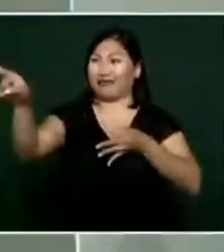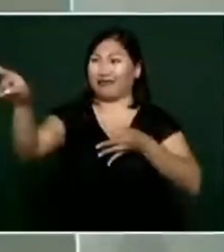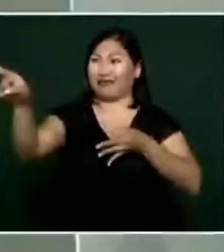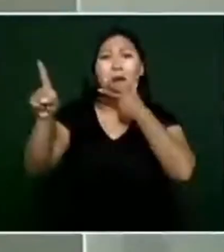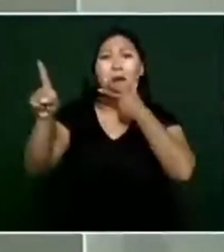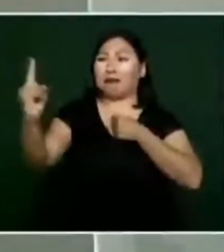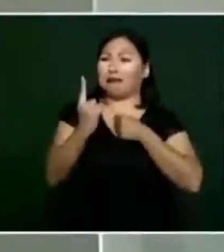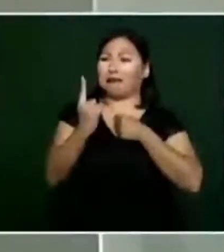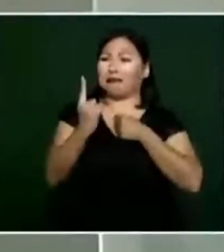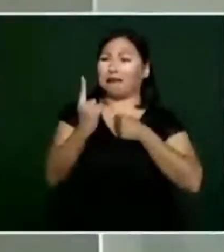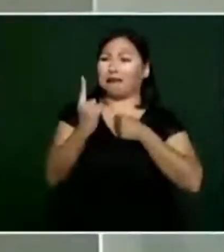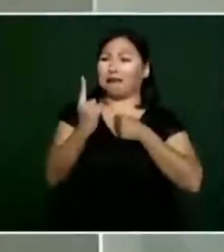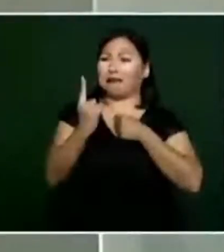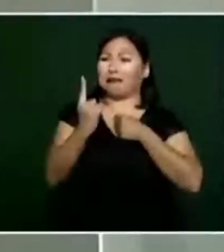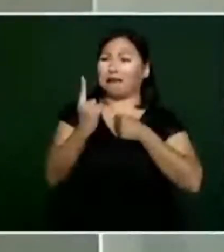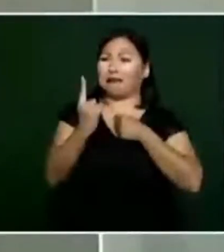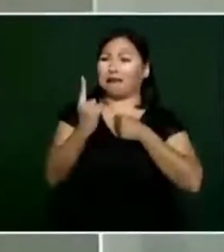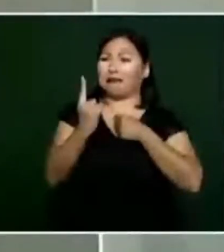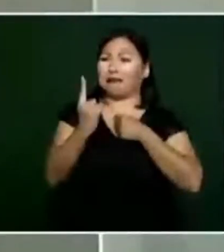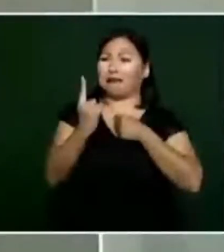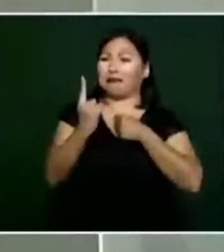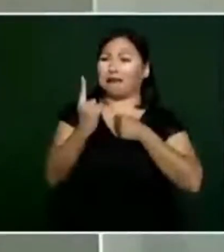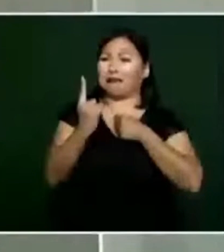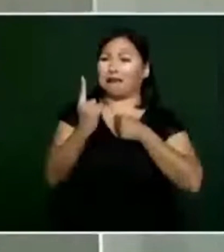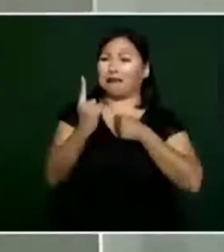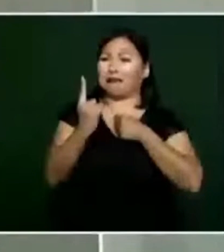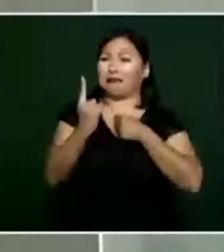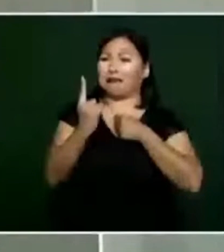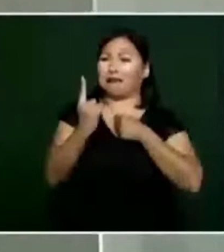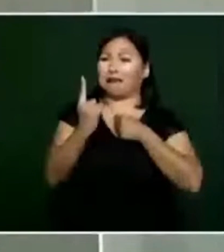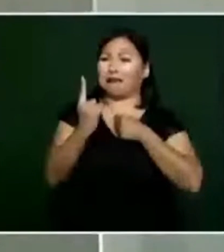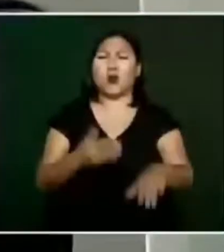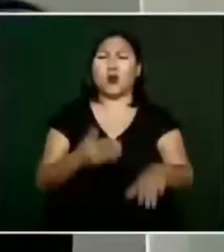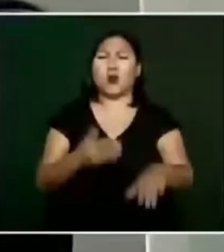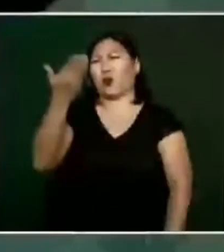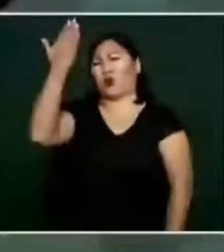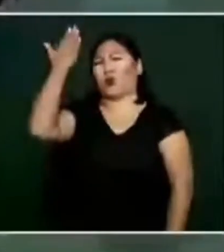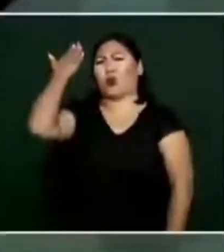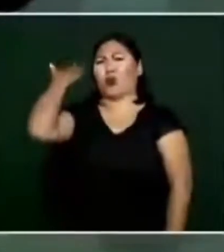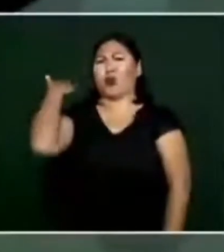del tiempo de nosotros, vienen desde la época de Fox.